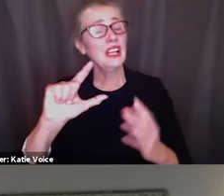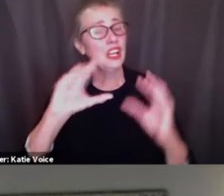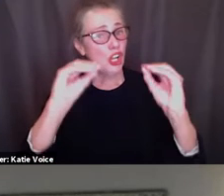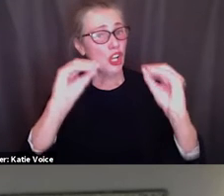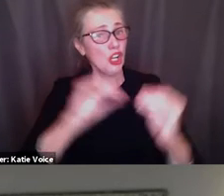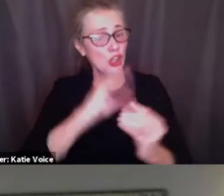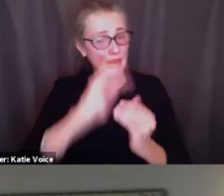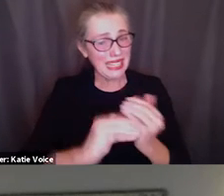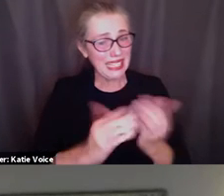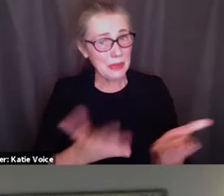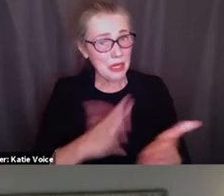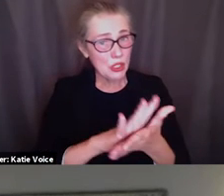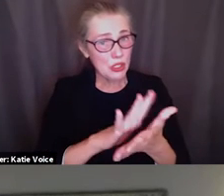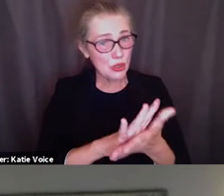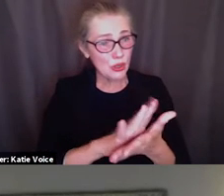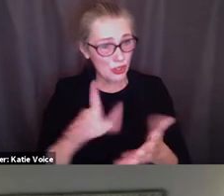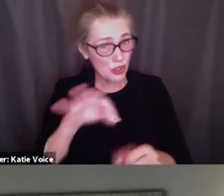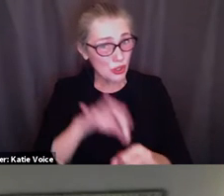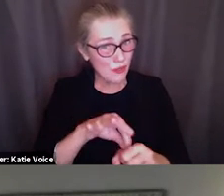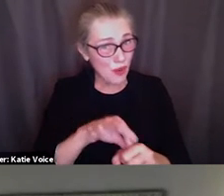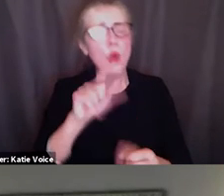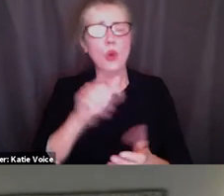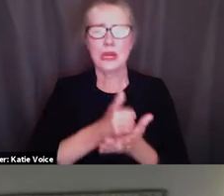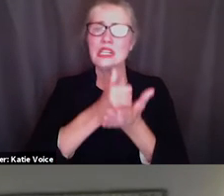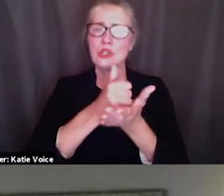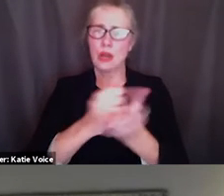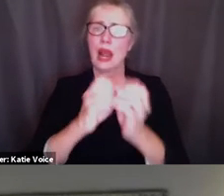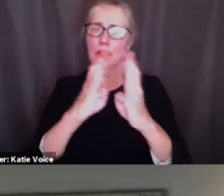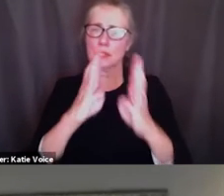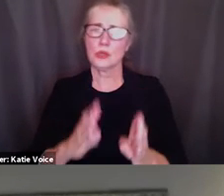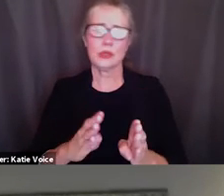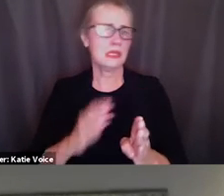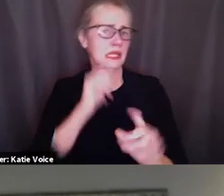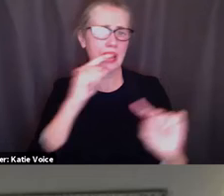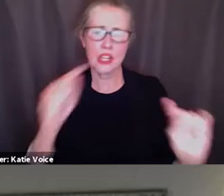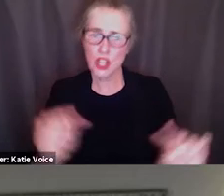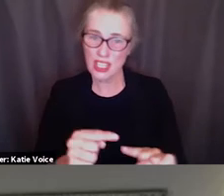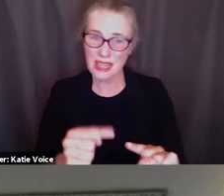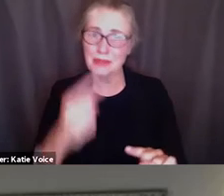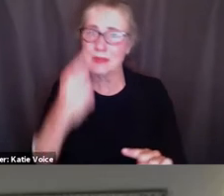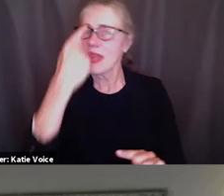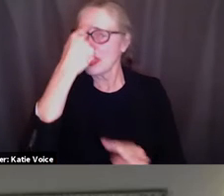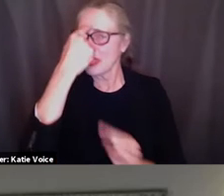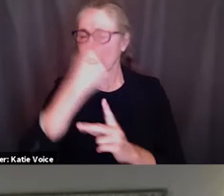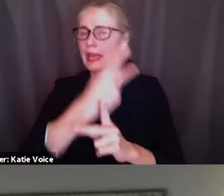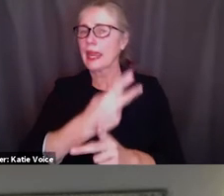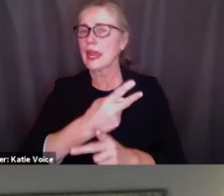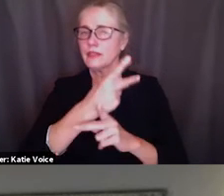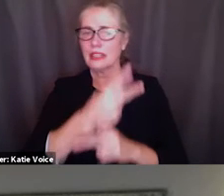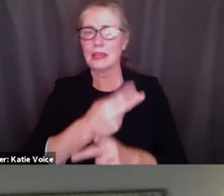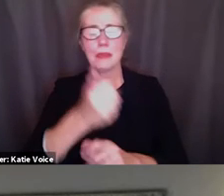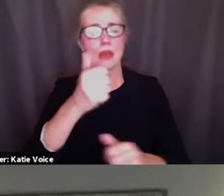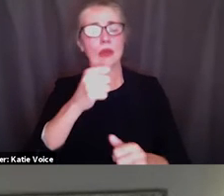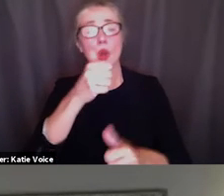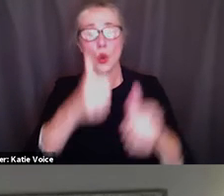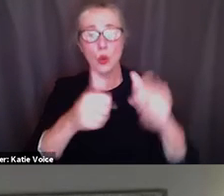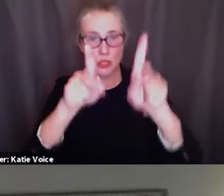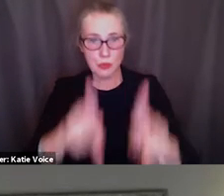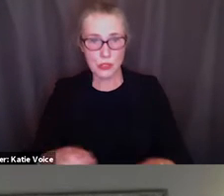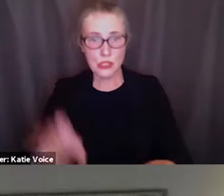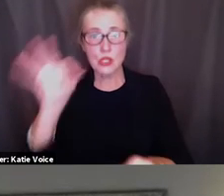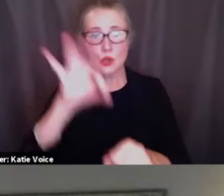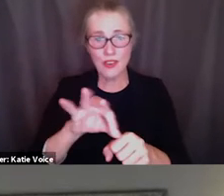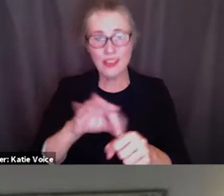ellos? Tenemos que estar ayudando a los niños y no perjudicándolos. Y eso comienza en pensar bien en quién